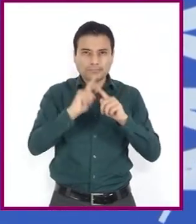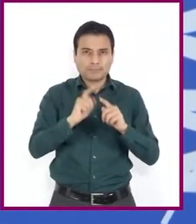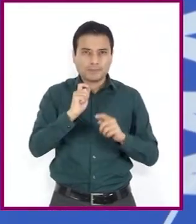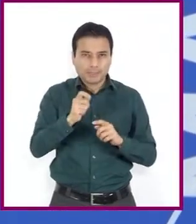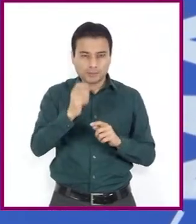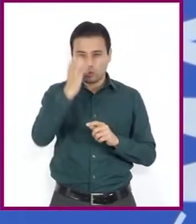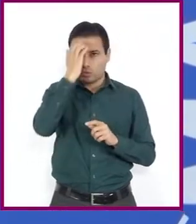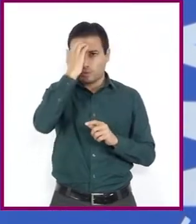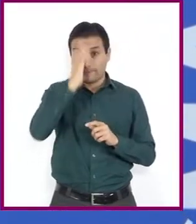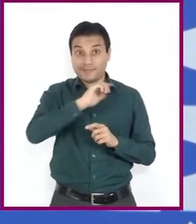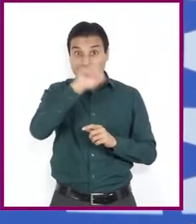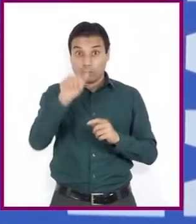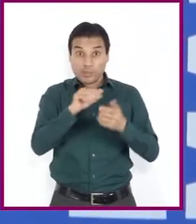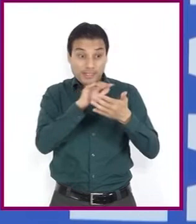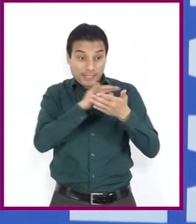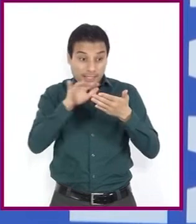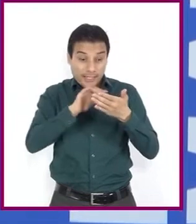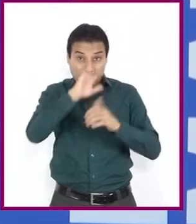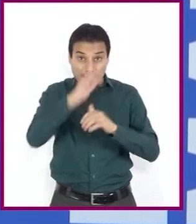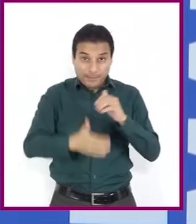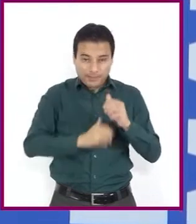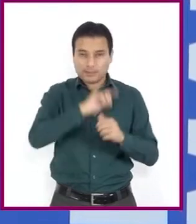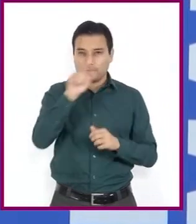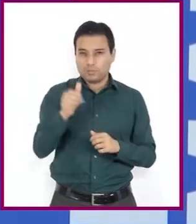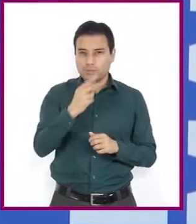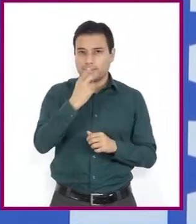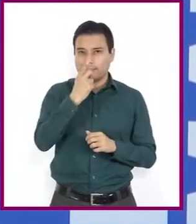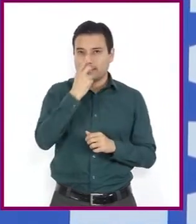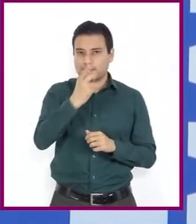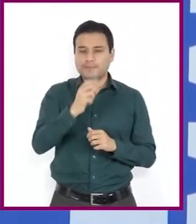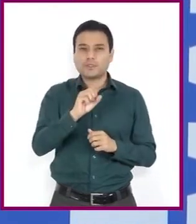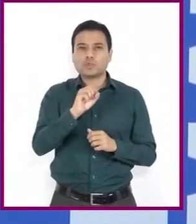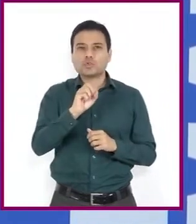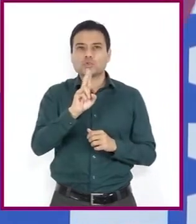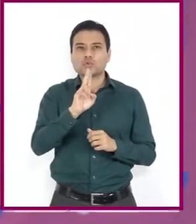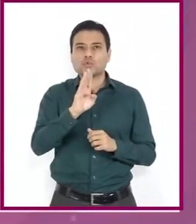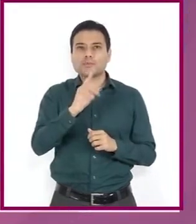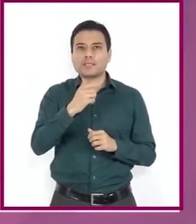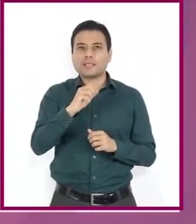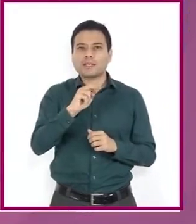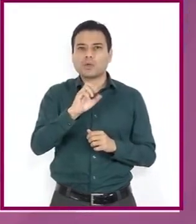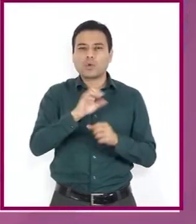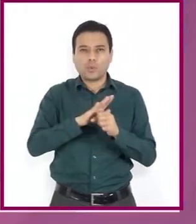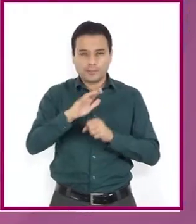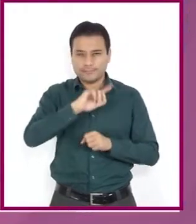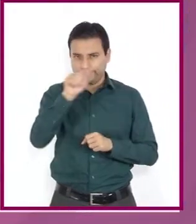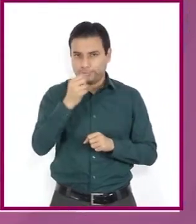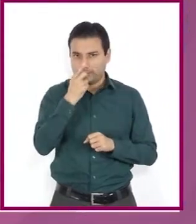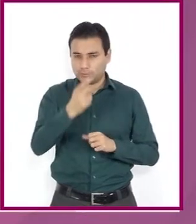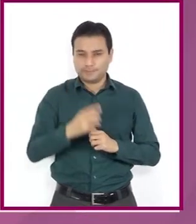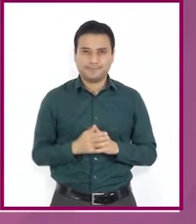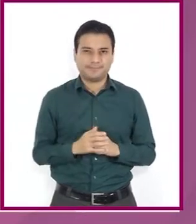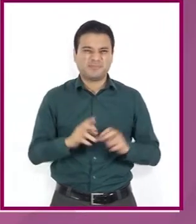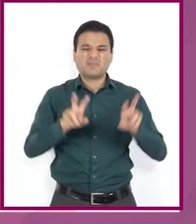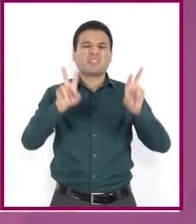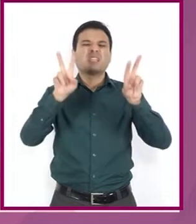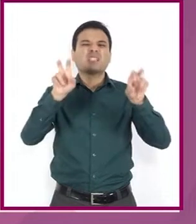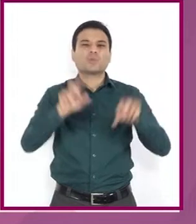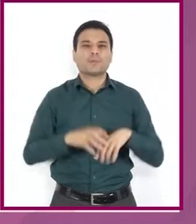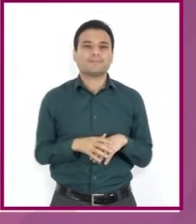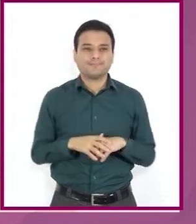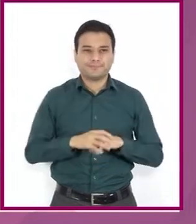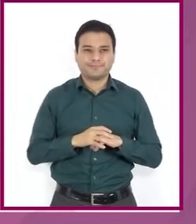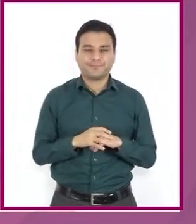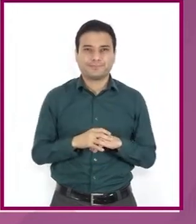al final de la lectura revelaremos a qué subgénero narrativo pertenece. El título del cuento